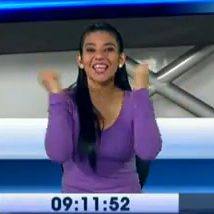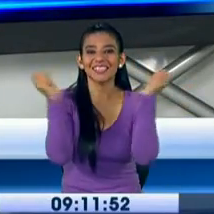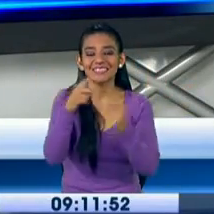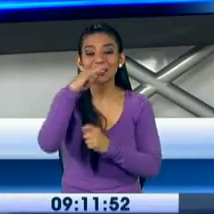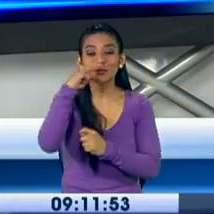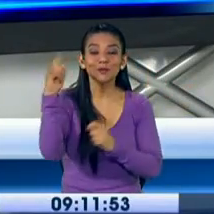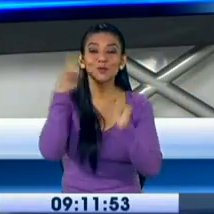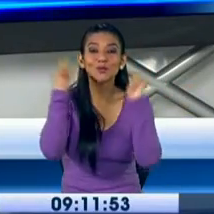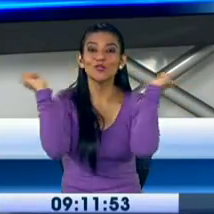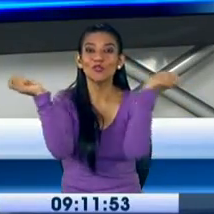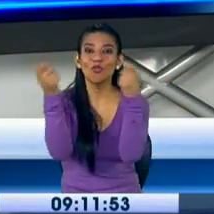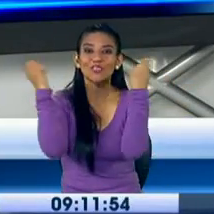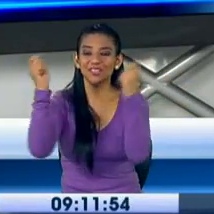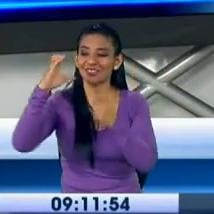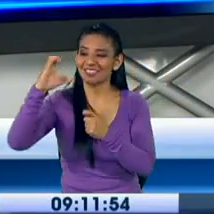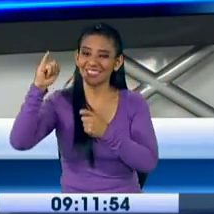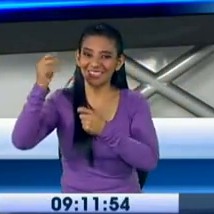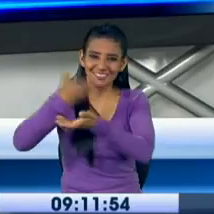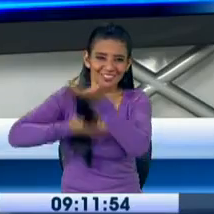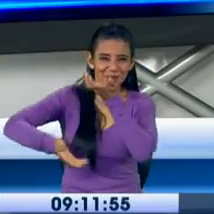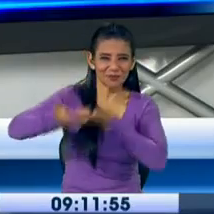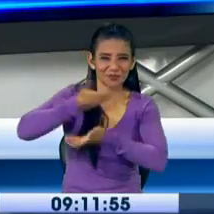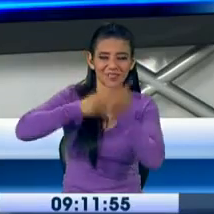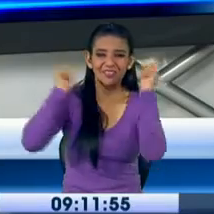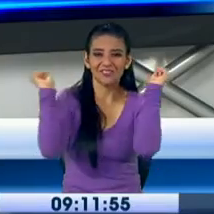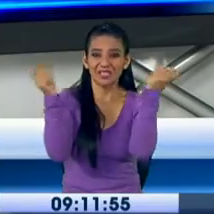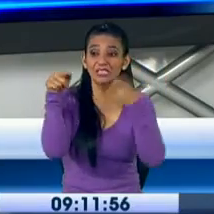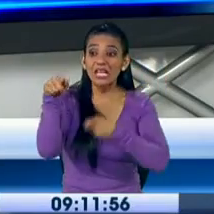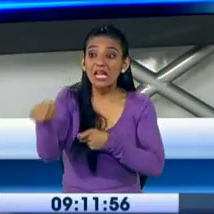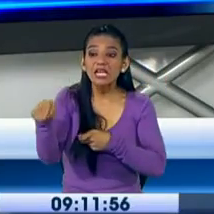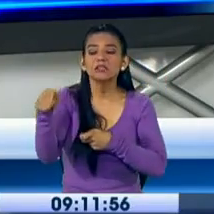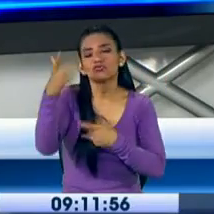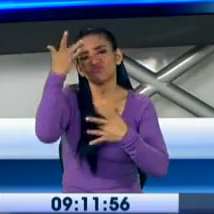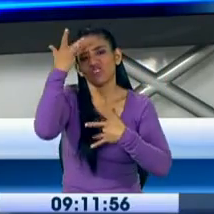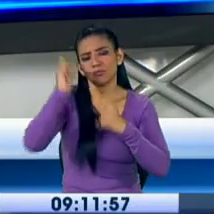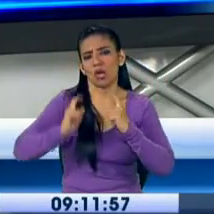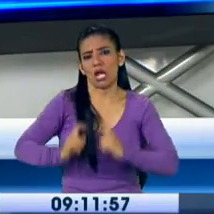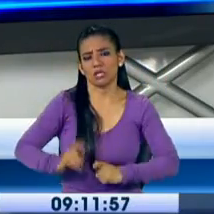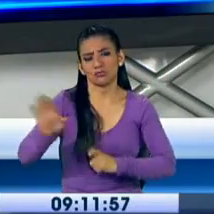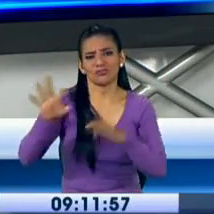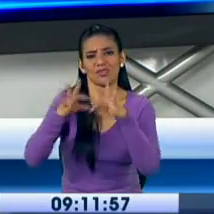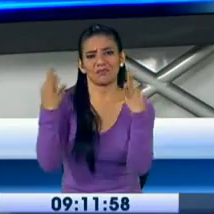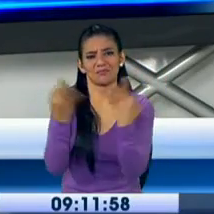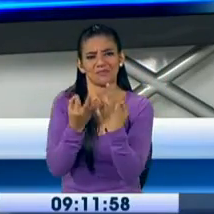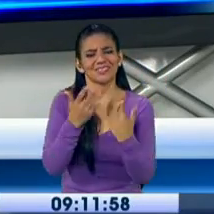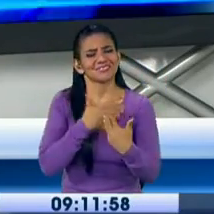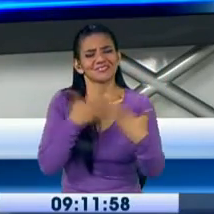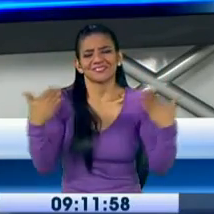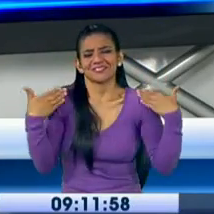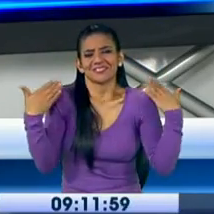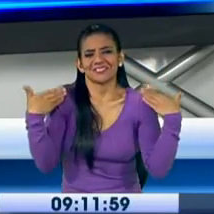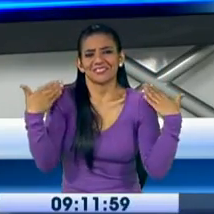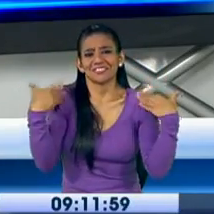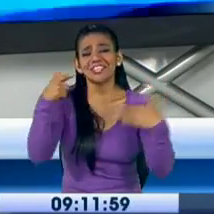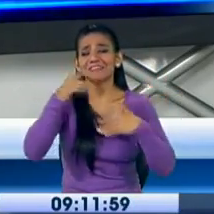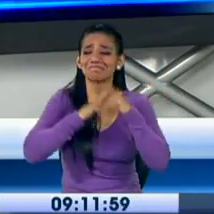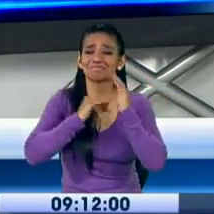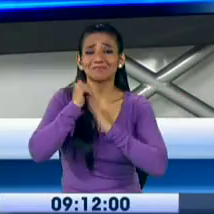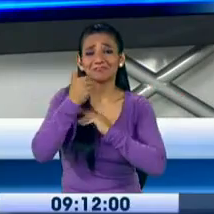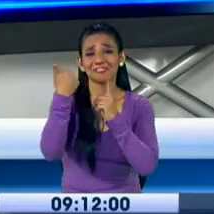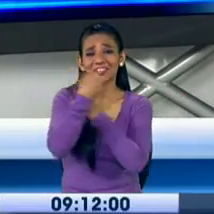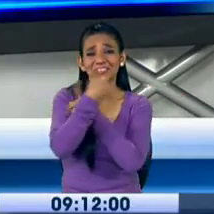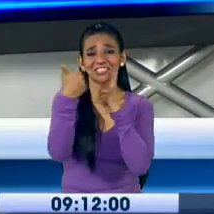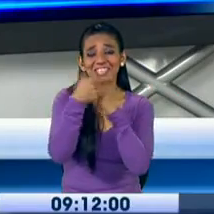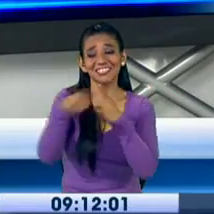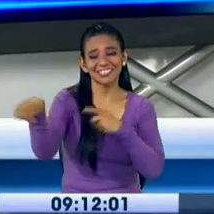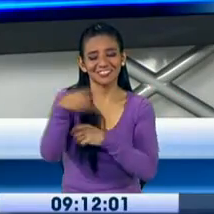Fundación Cecilia Rivadeneira, que trabaja con pequeños que tienen cáncer y sus familias. La alegría, la inocencia, que son fundamentales, tiñeron de felicidad la